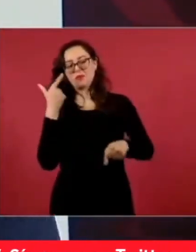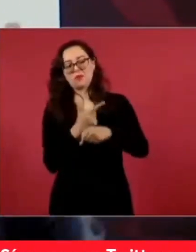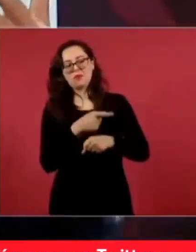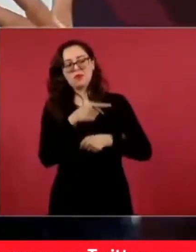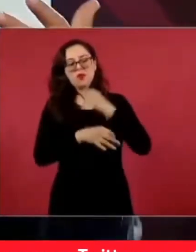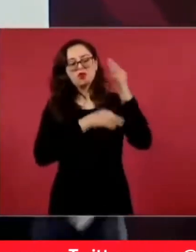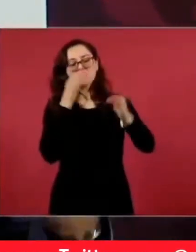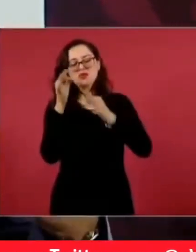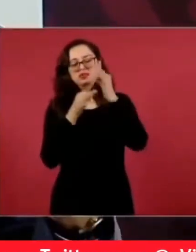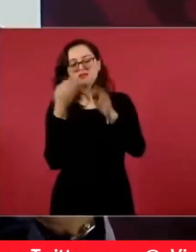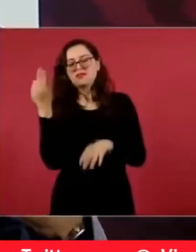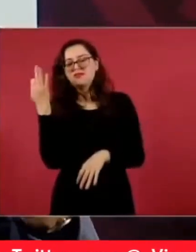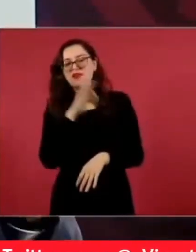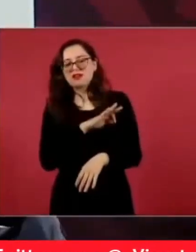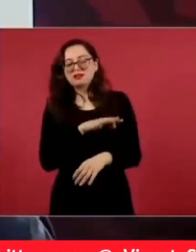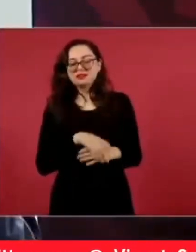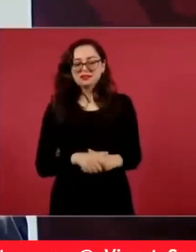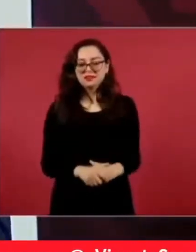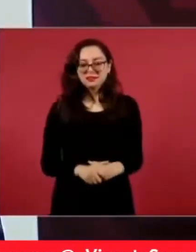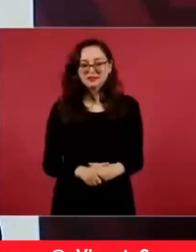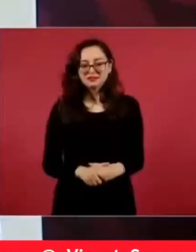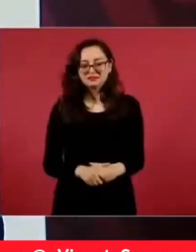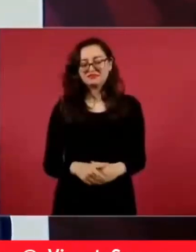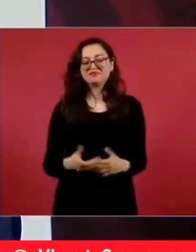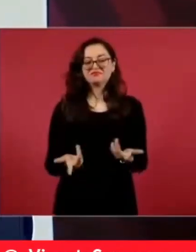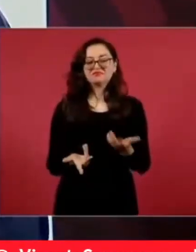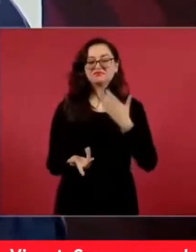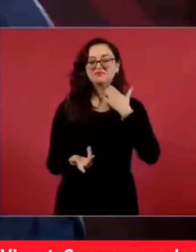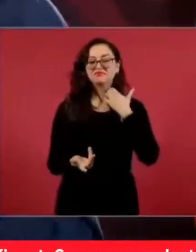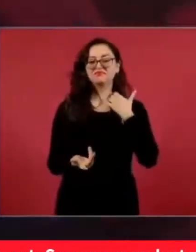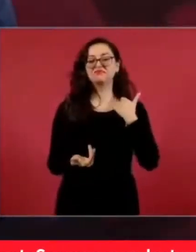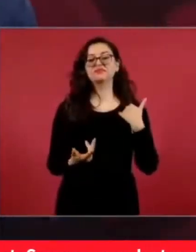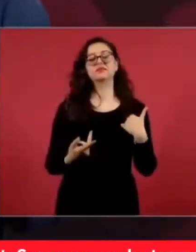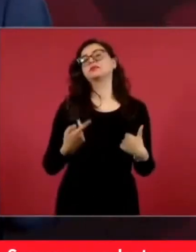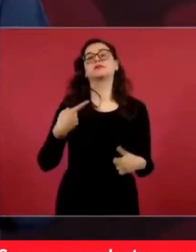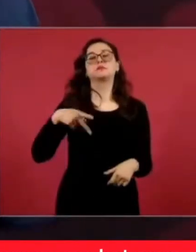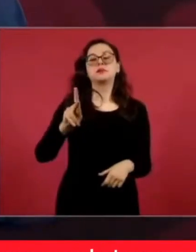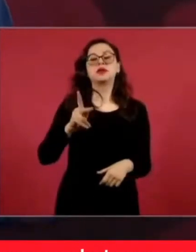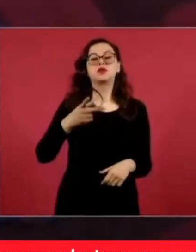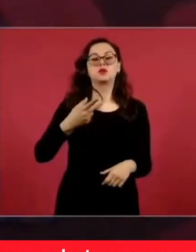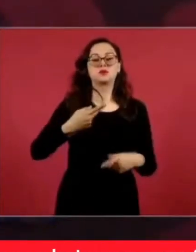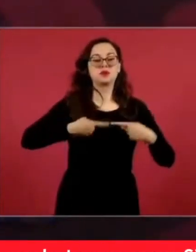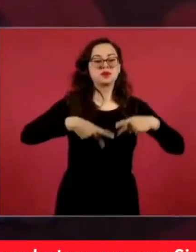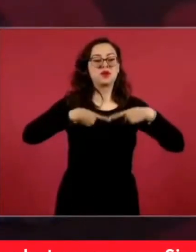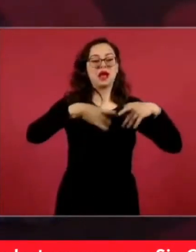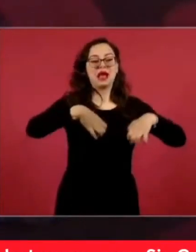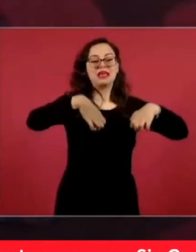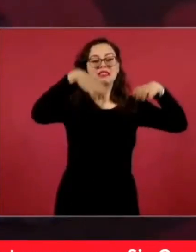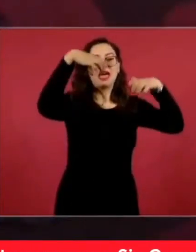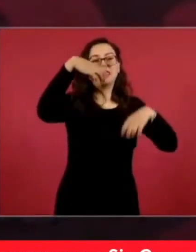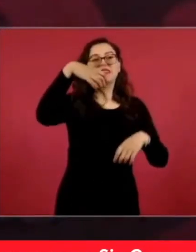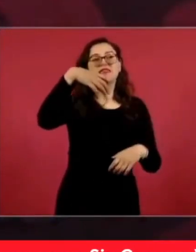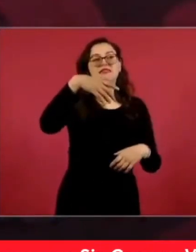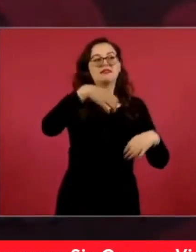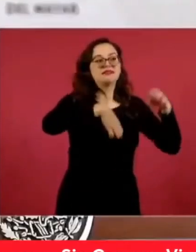pero la gente mayor sí cree,